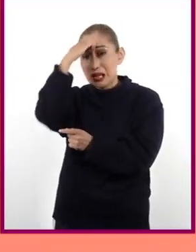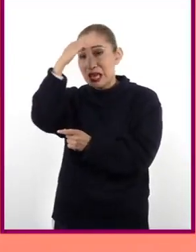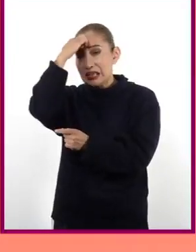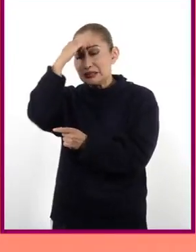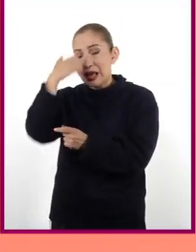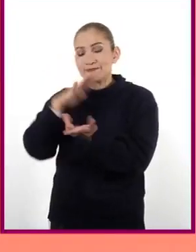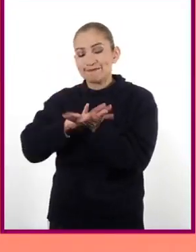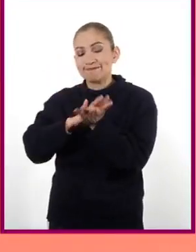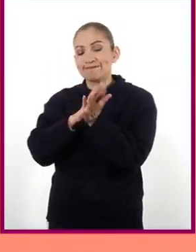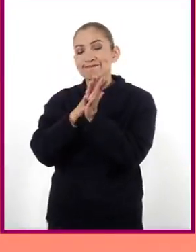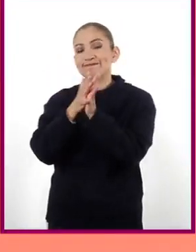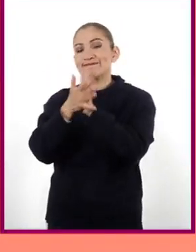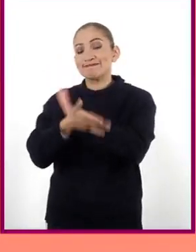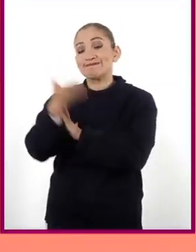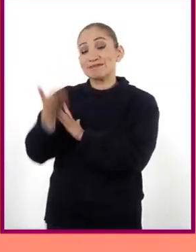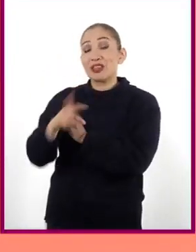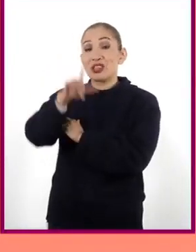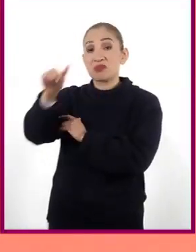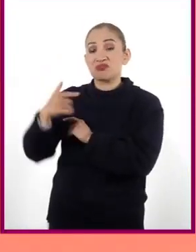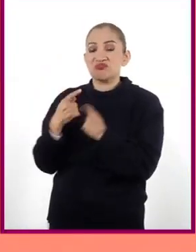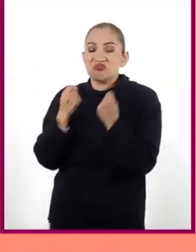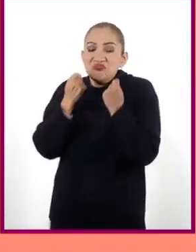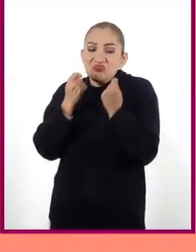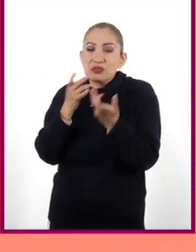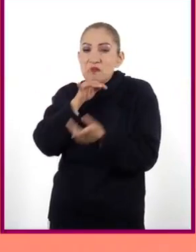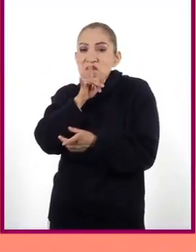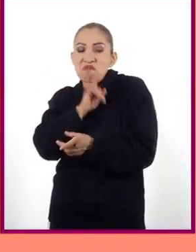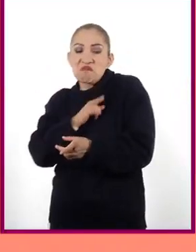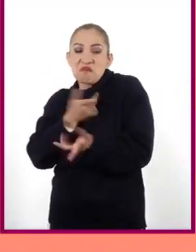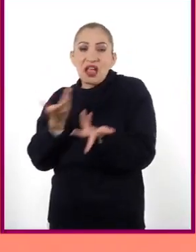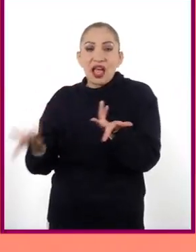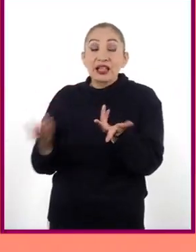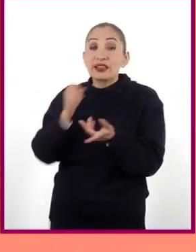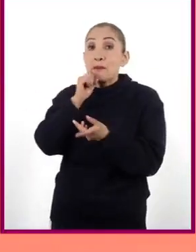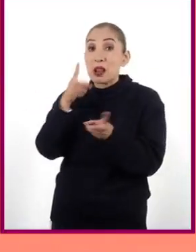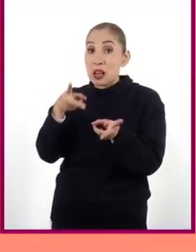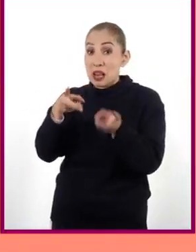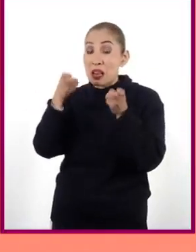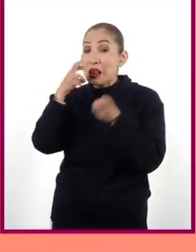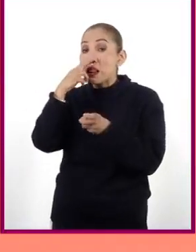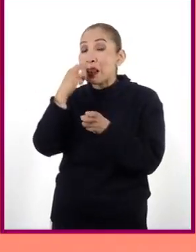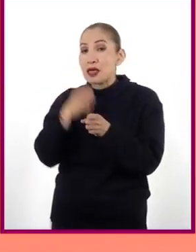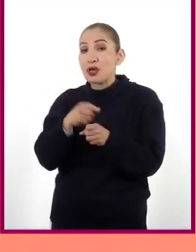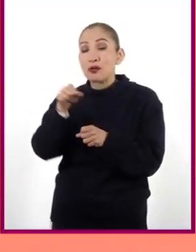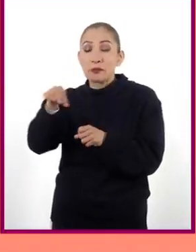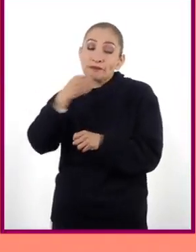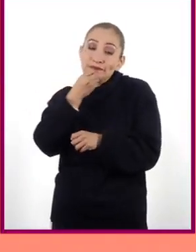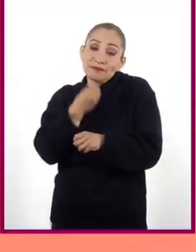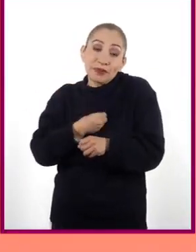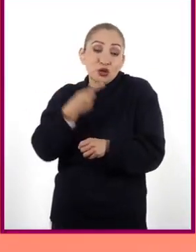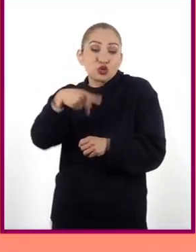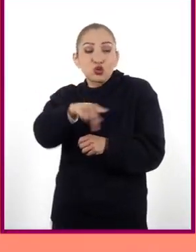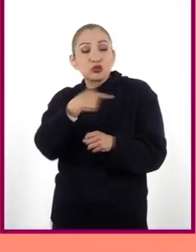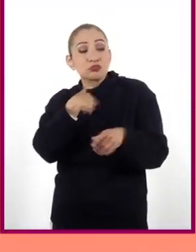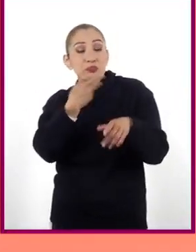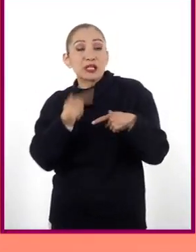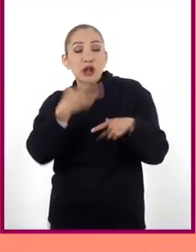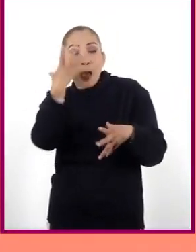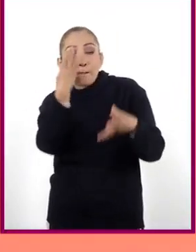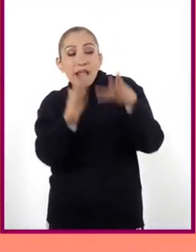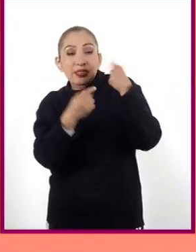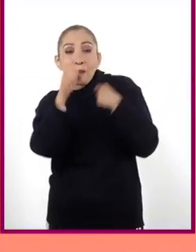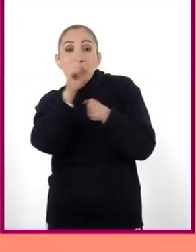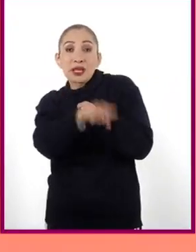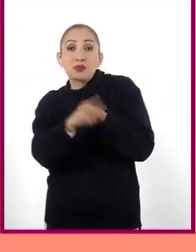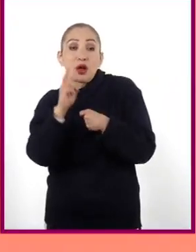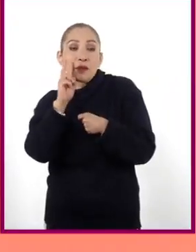que lo hacen que se convierta en un cínico, mentiroso e incluso ladrón. En parte obligado por sus amos, quienes viven